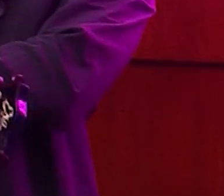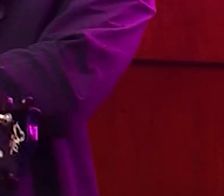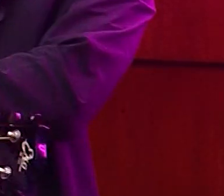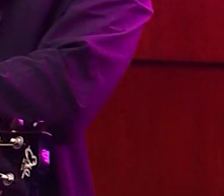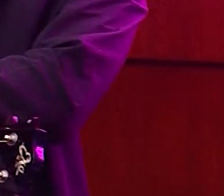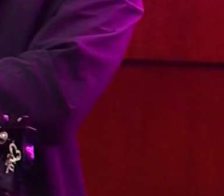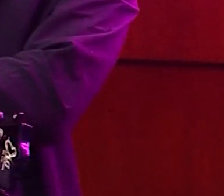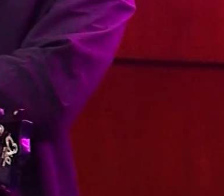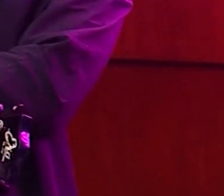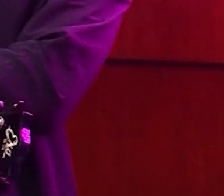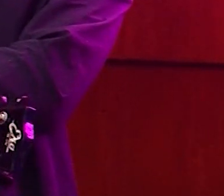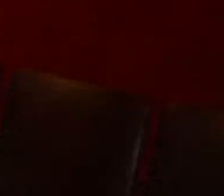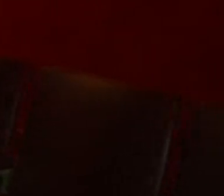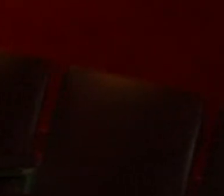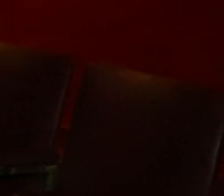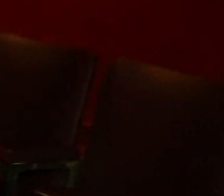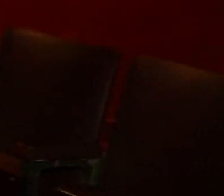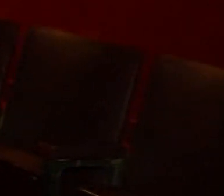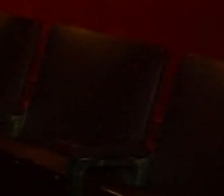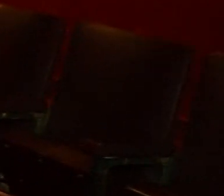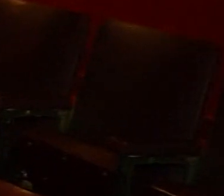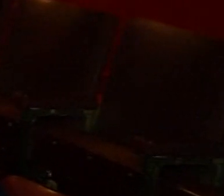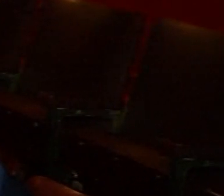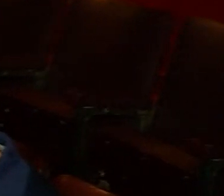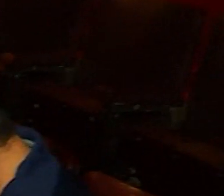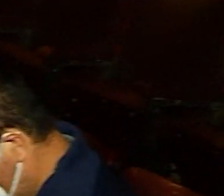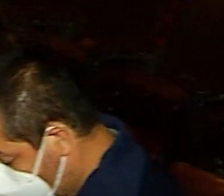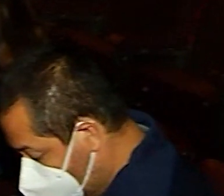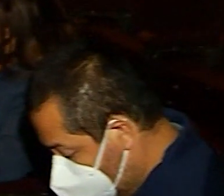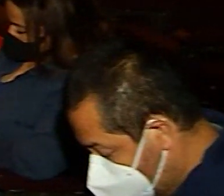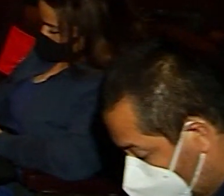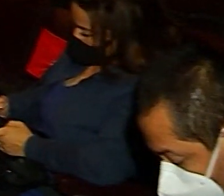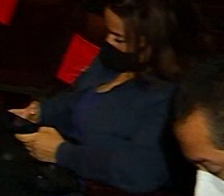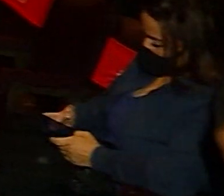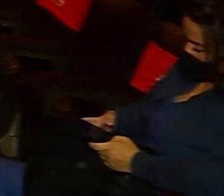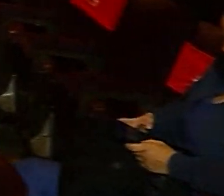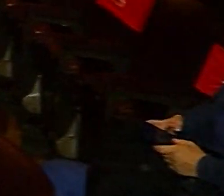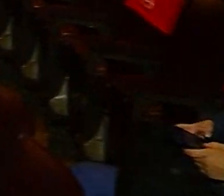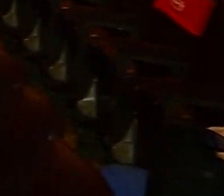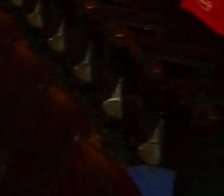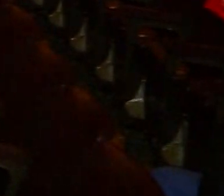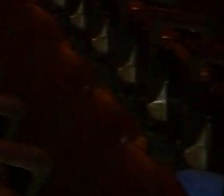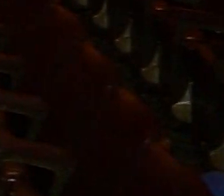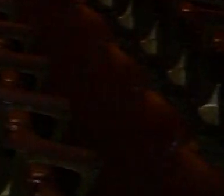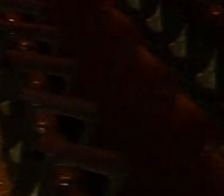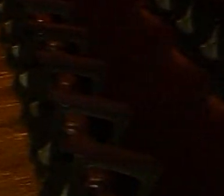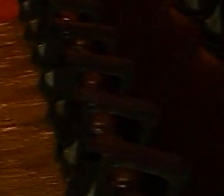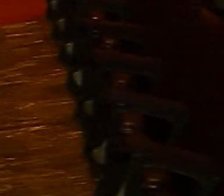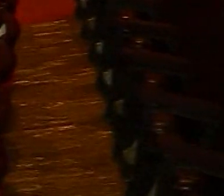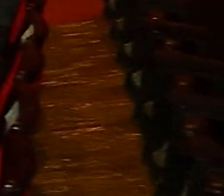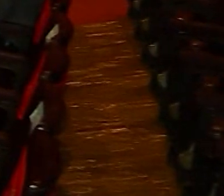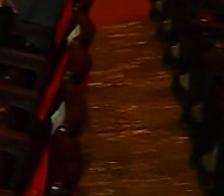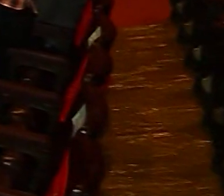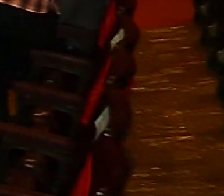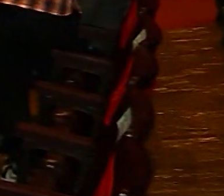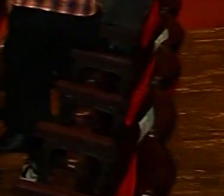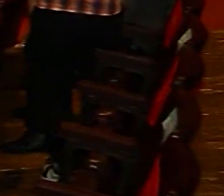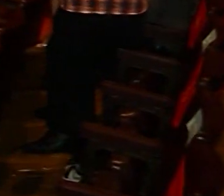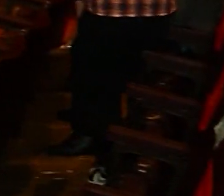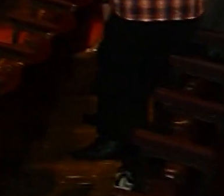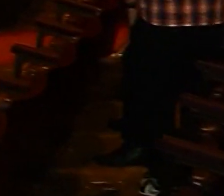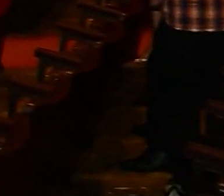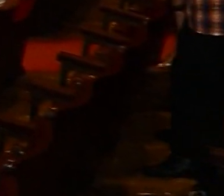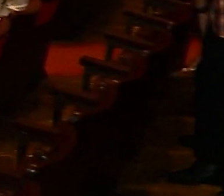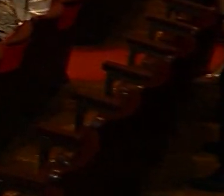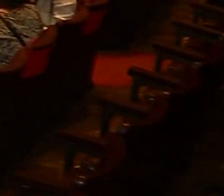que están relativamente bien prestan sus salas a los que no tienen un espacio para hacer sus presentaciones, un apoyo que ha sido una esperanza